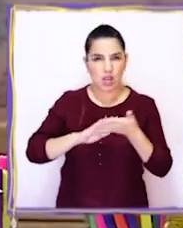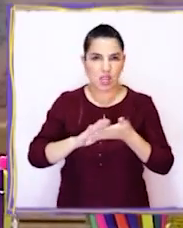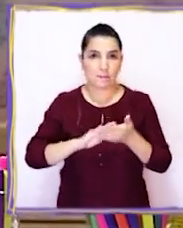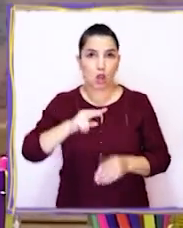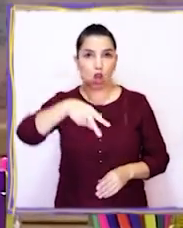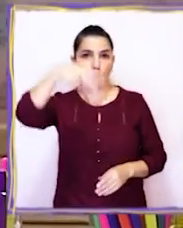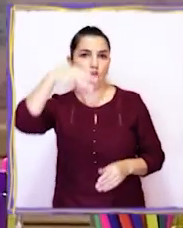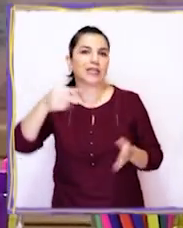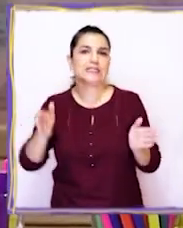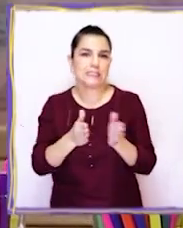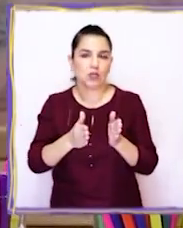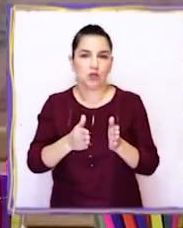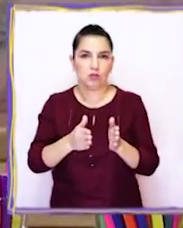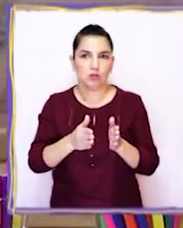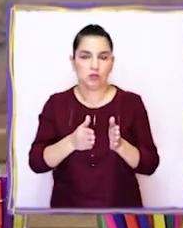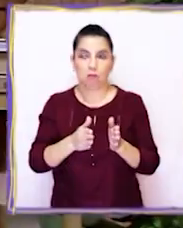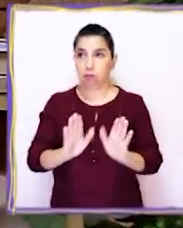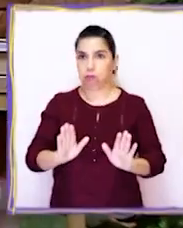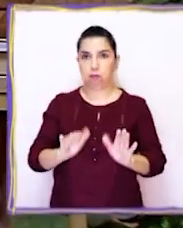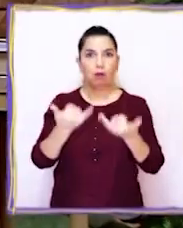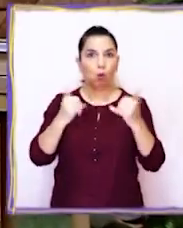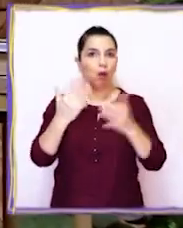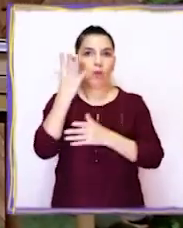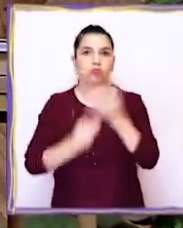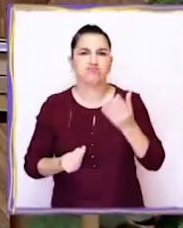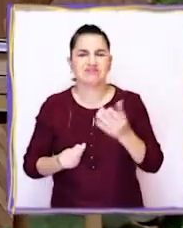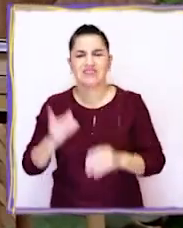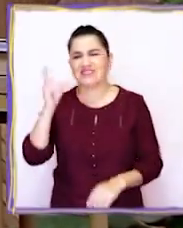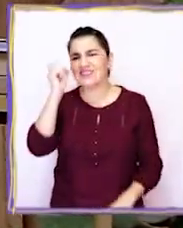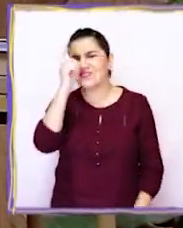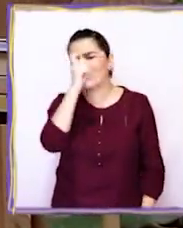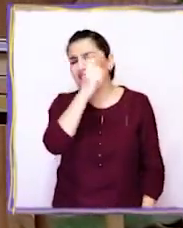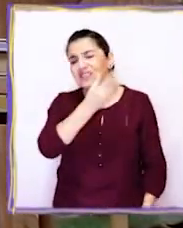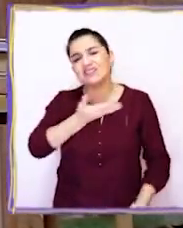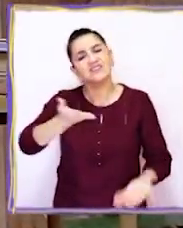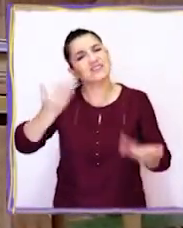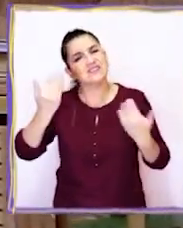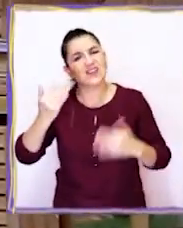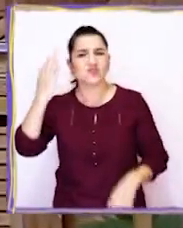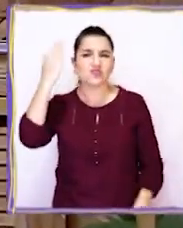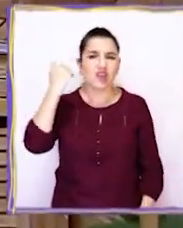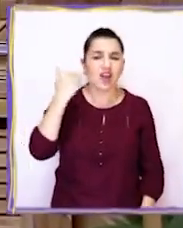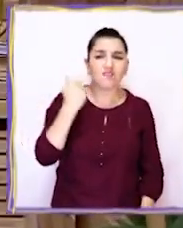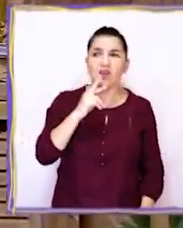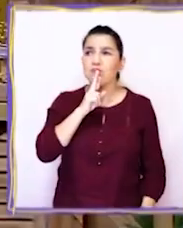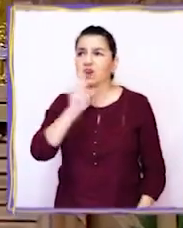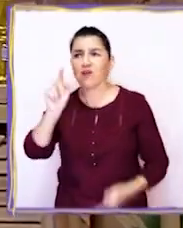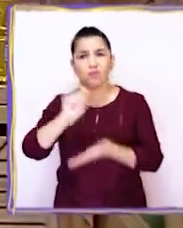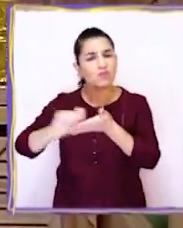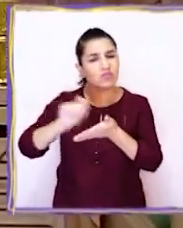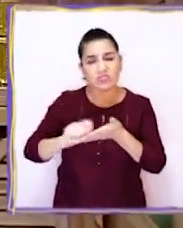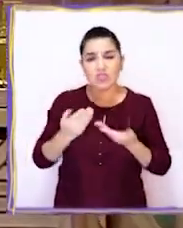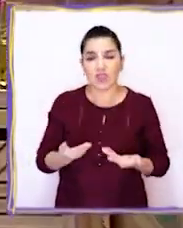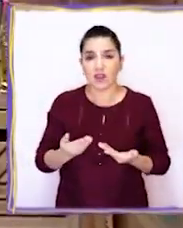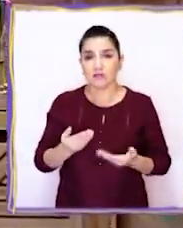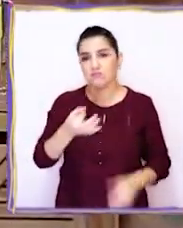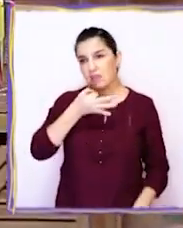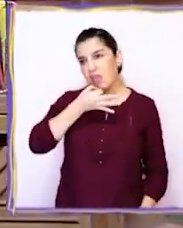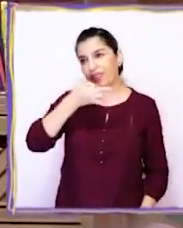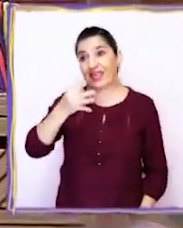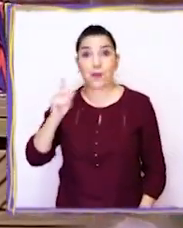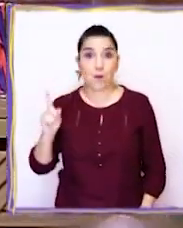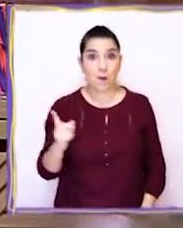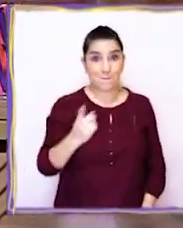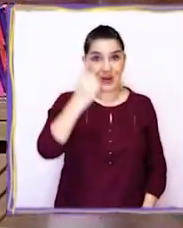por ejemplo, el norte chico. Y hasta ahí llegó el juego. Era muy complejo. Nadie sabía qué responder. Y